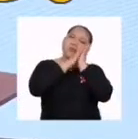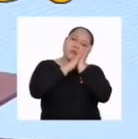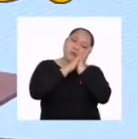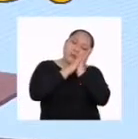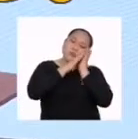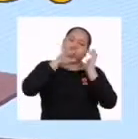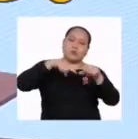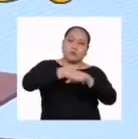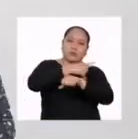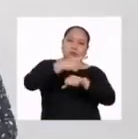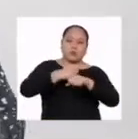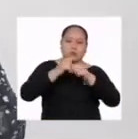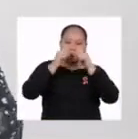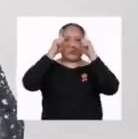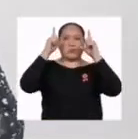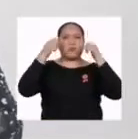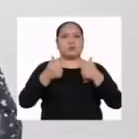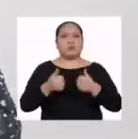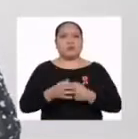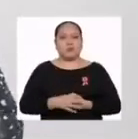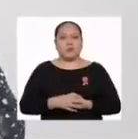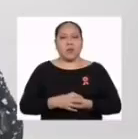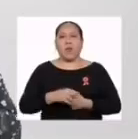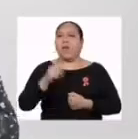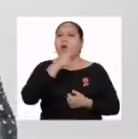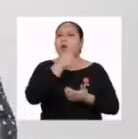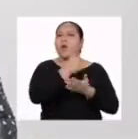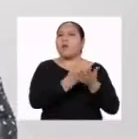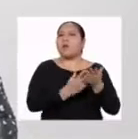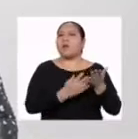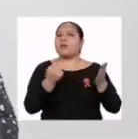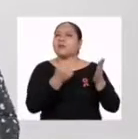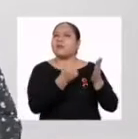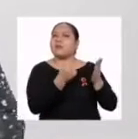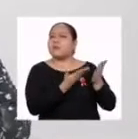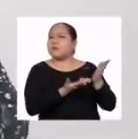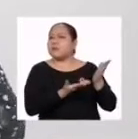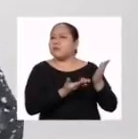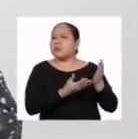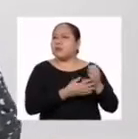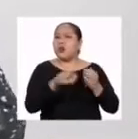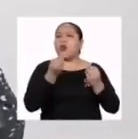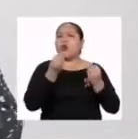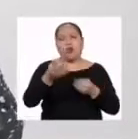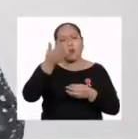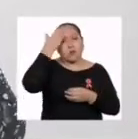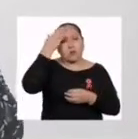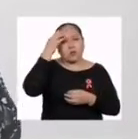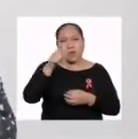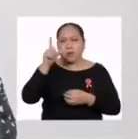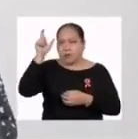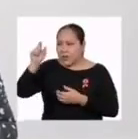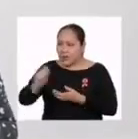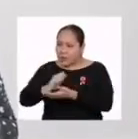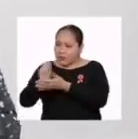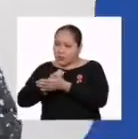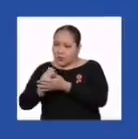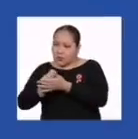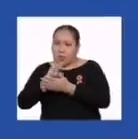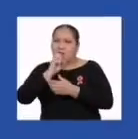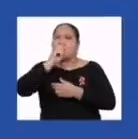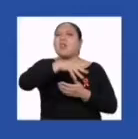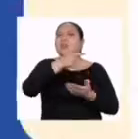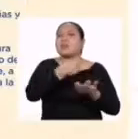para estar siempre fresco. ¿En qué parte del texto está eso? ¿Cómo sabes que el autor quiere decir